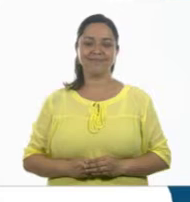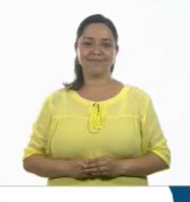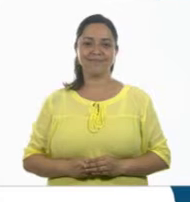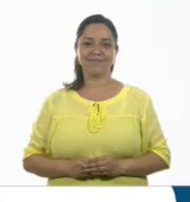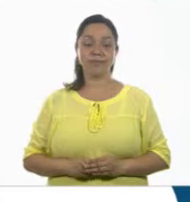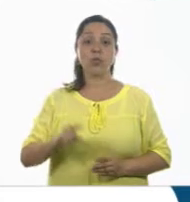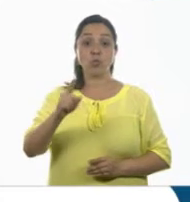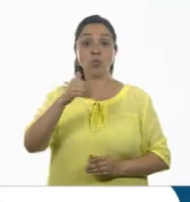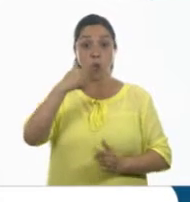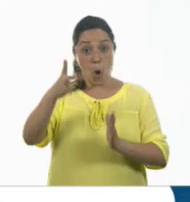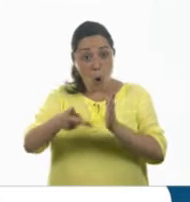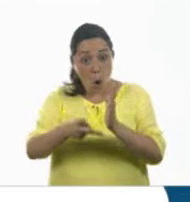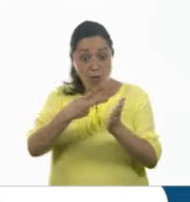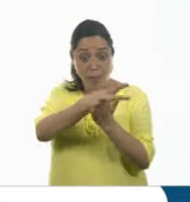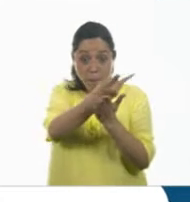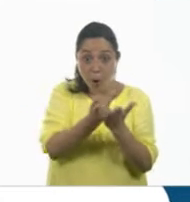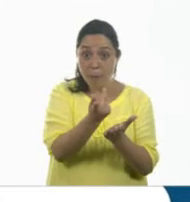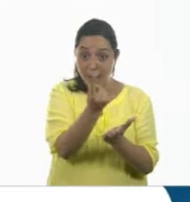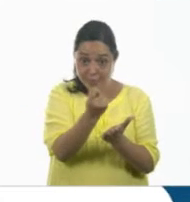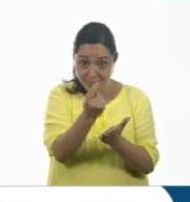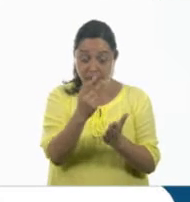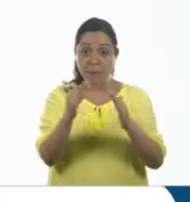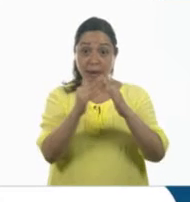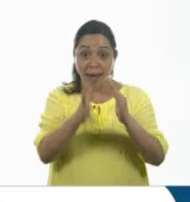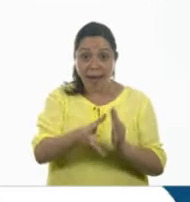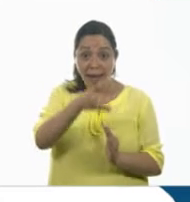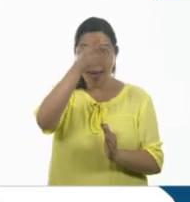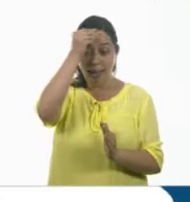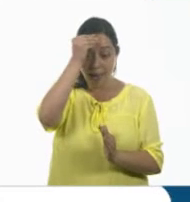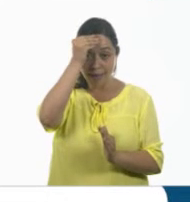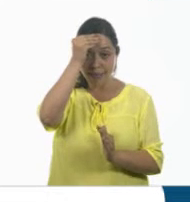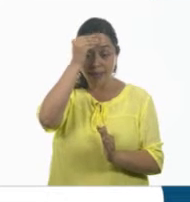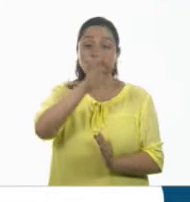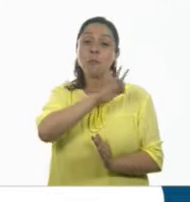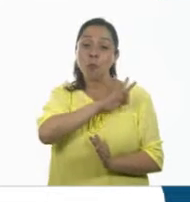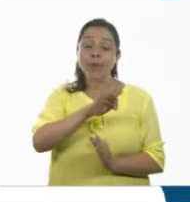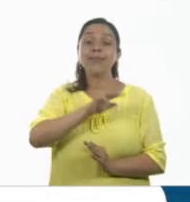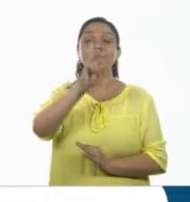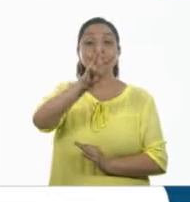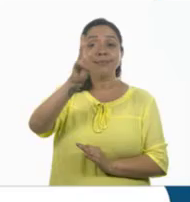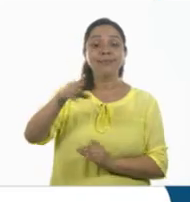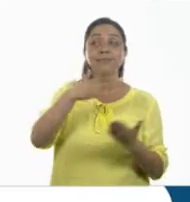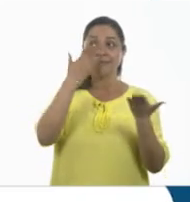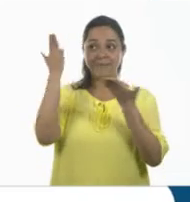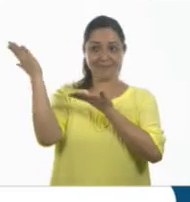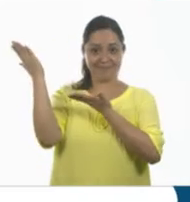conalitec.sep.gov.mx. Si quieres volver a ver el programa de Aprende en Casa, lo puedes encontrar en la siguiente liga: